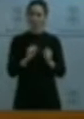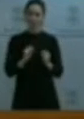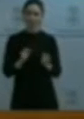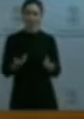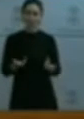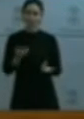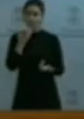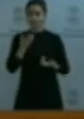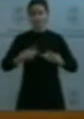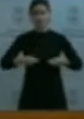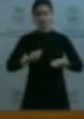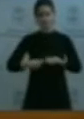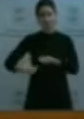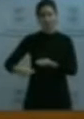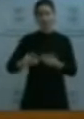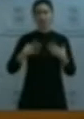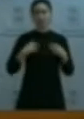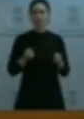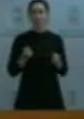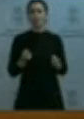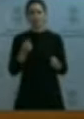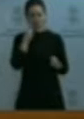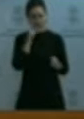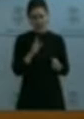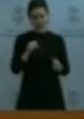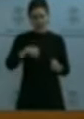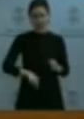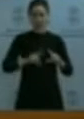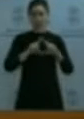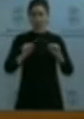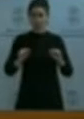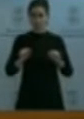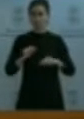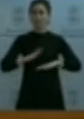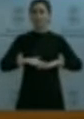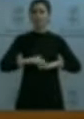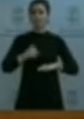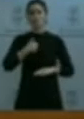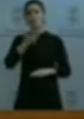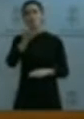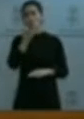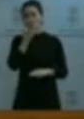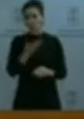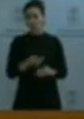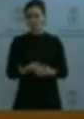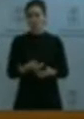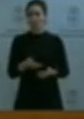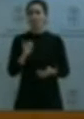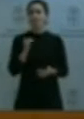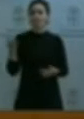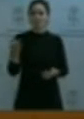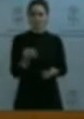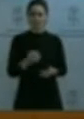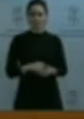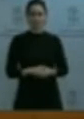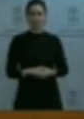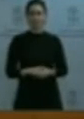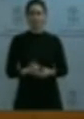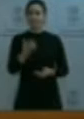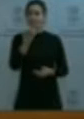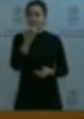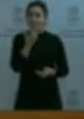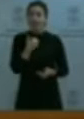Miren, nosotros en Asturias, por lo menos, que son los que yo conozco, existe. Si algo hay bueno en Asturias es la